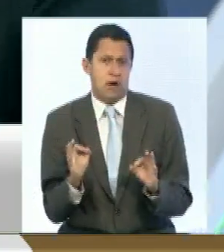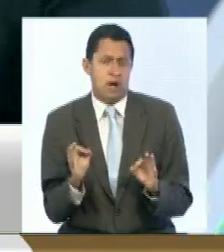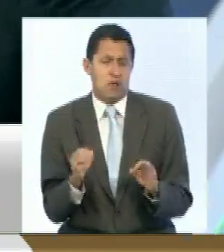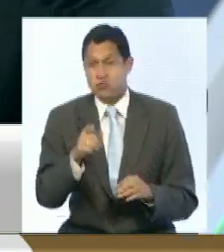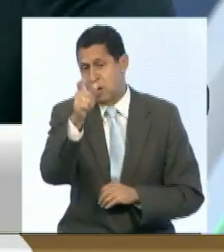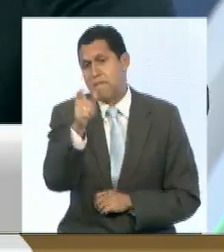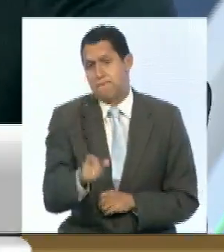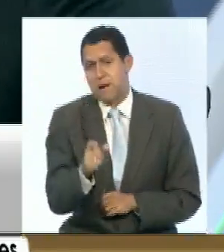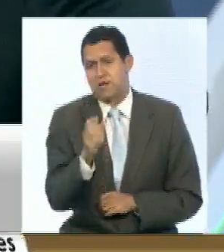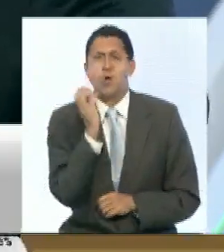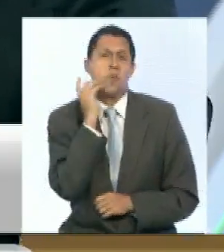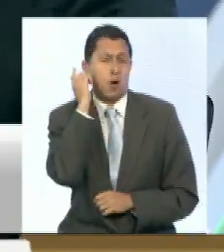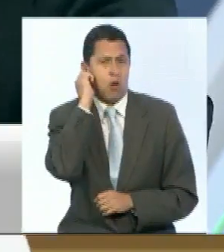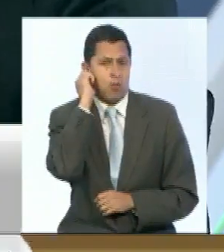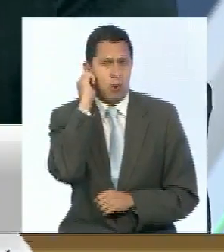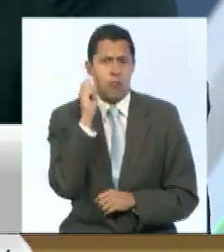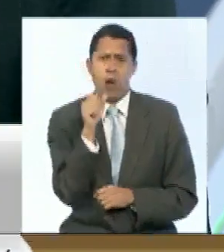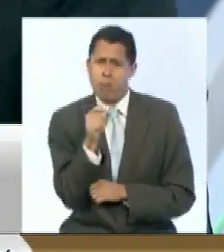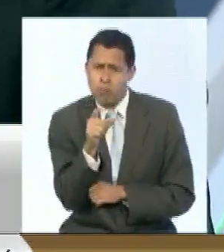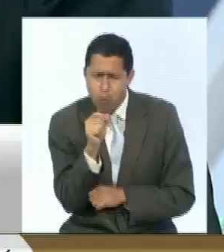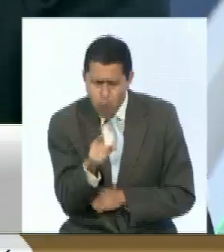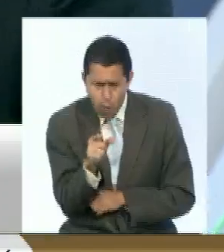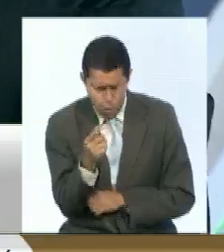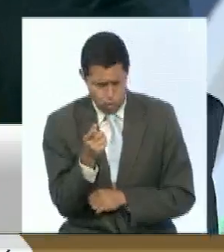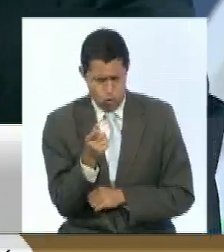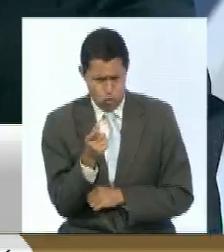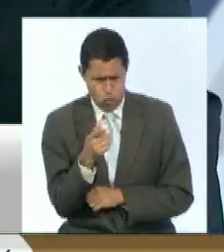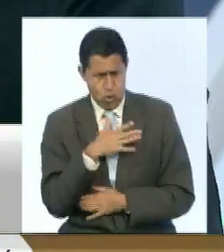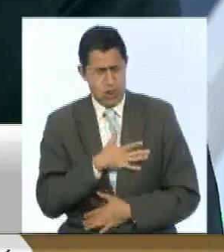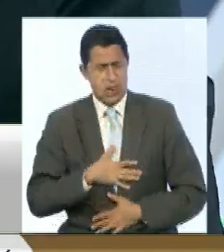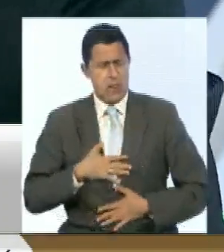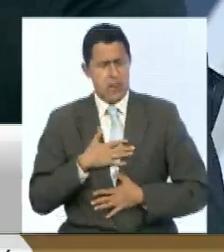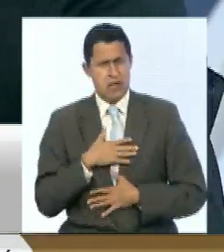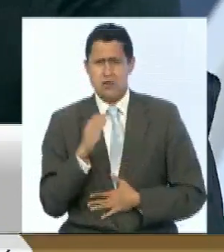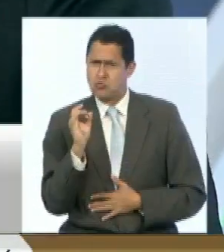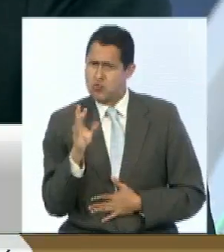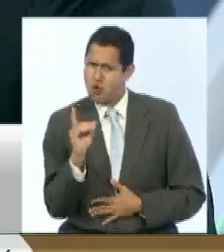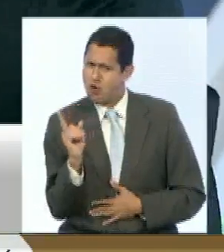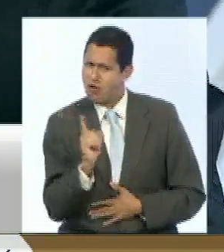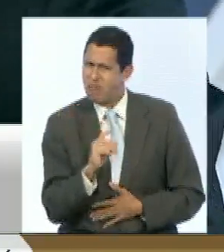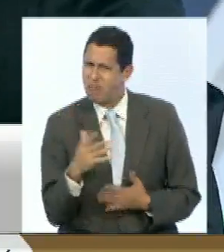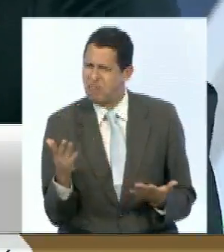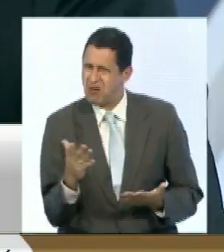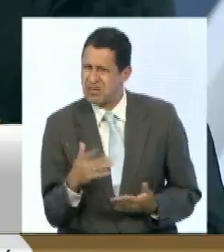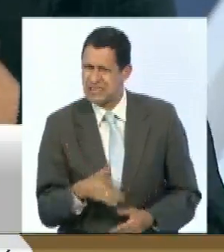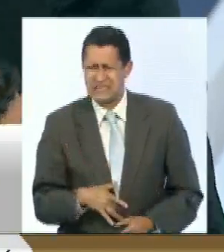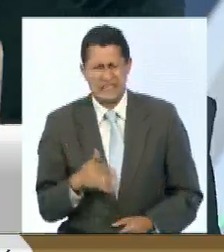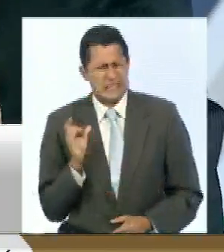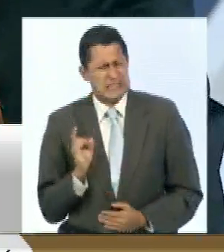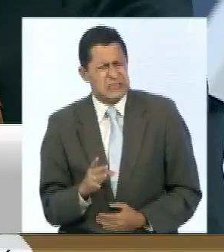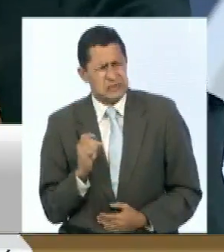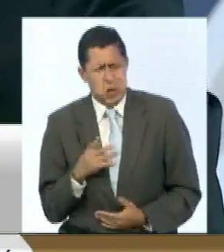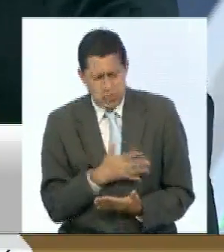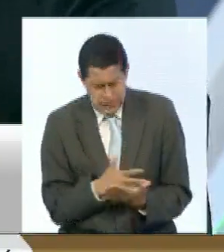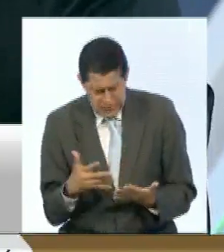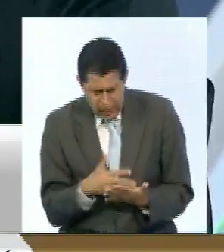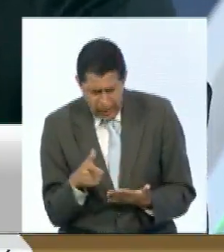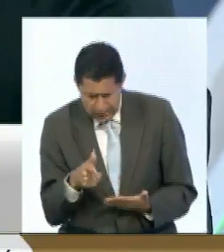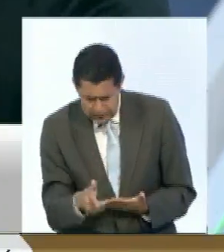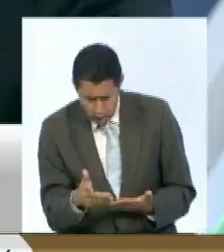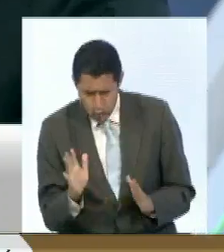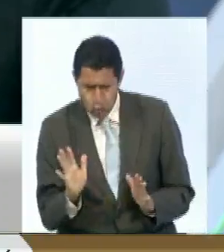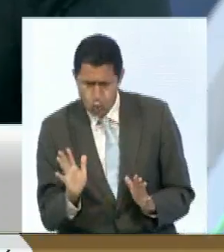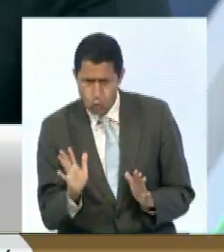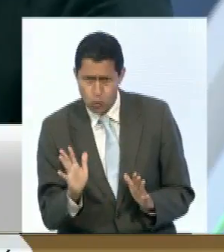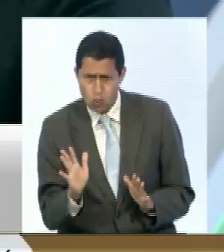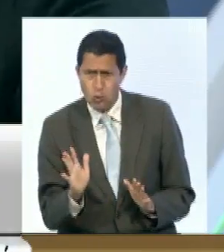paciente o en este caso el hombre eyacula porque es un momento placentero no debe haber dolor no debería de molestias no debería haber sangrado en el semen de